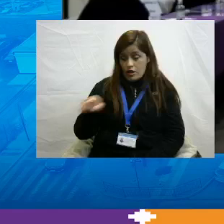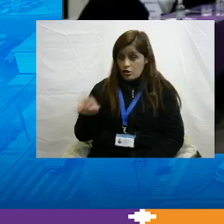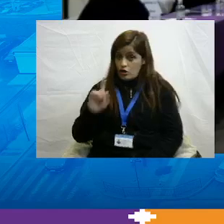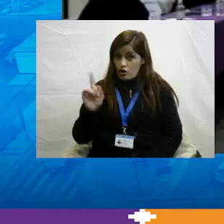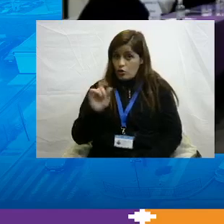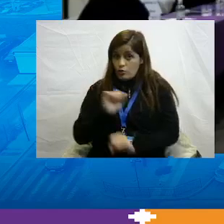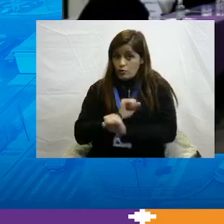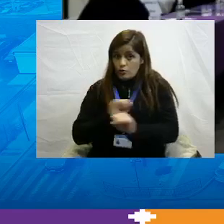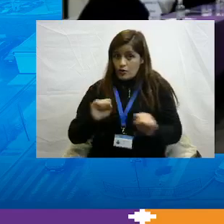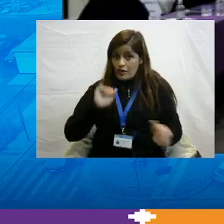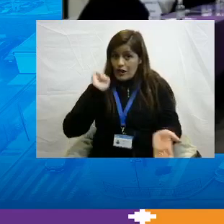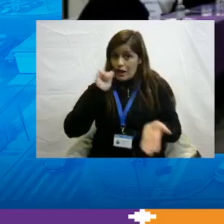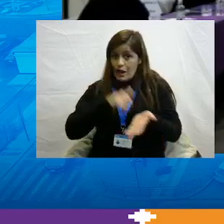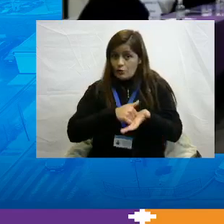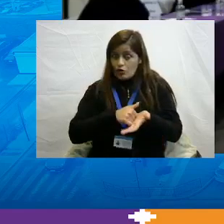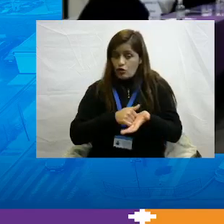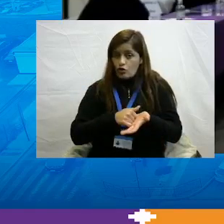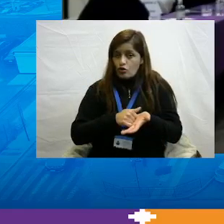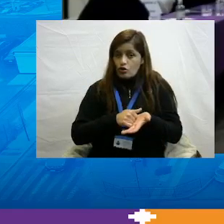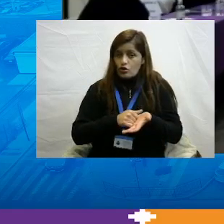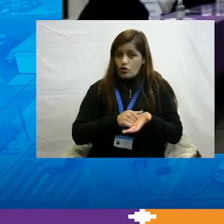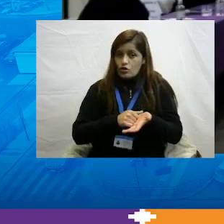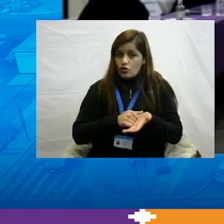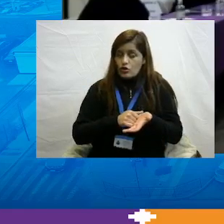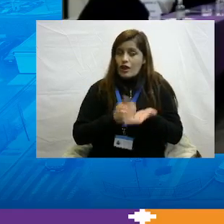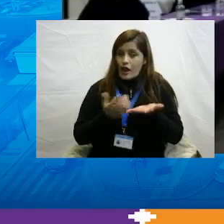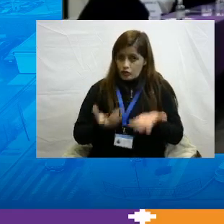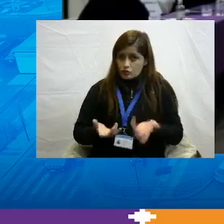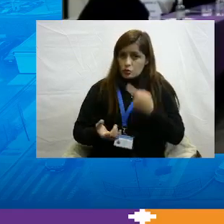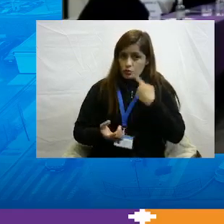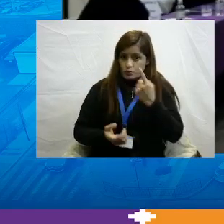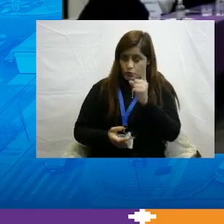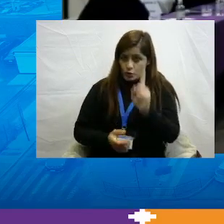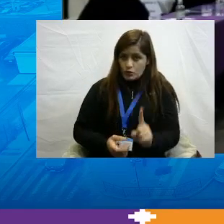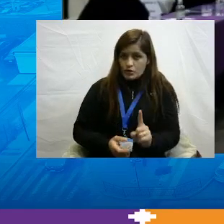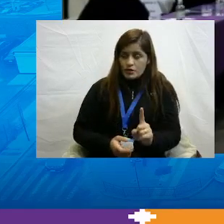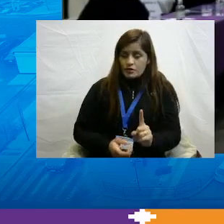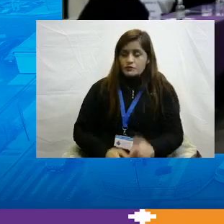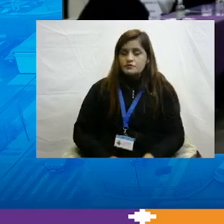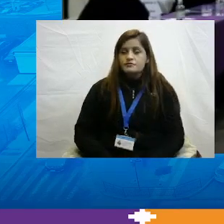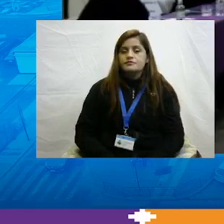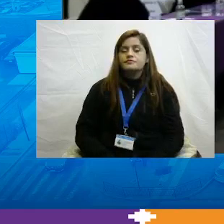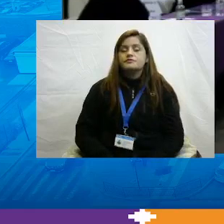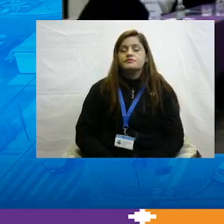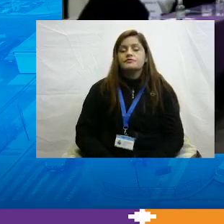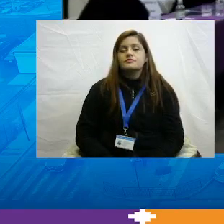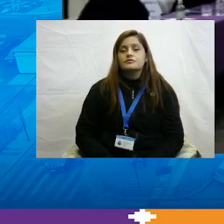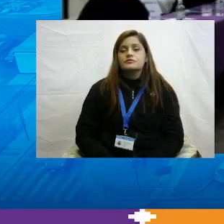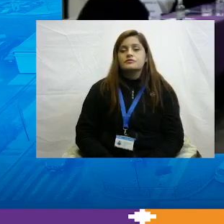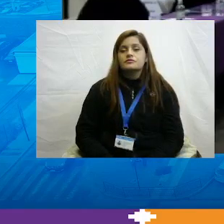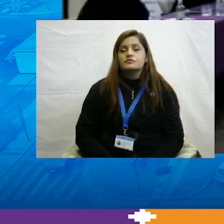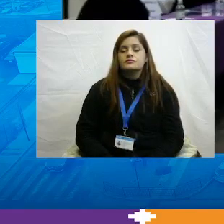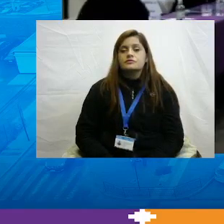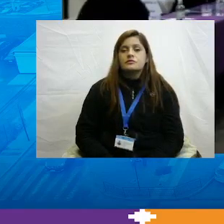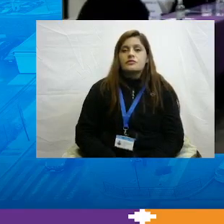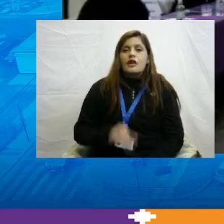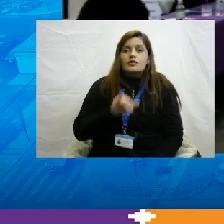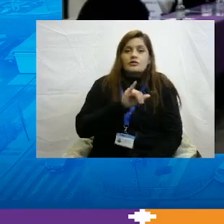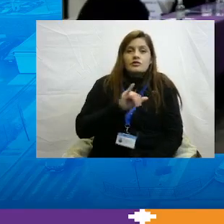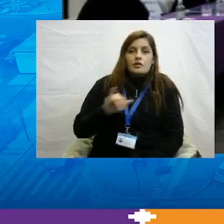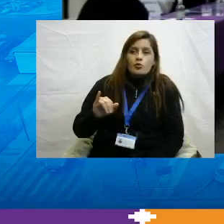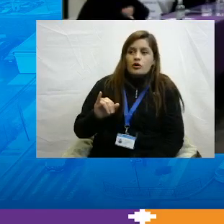parte del comodatario, de la organización. Eso es lo que pregunto para los efectos de que nos aseguremos que después no